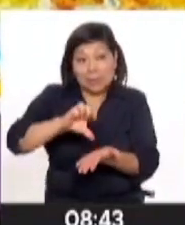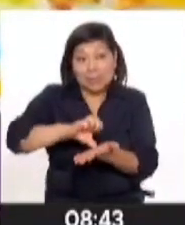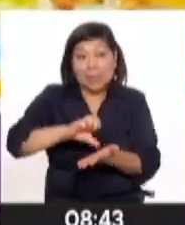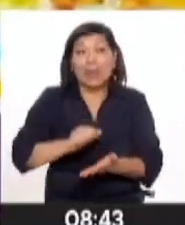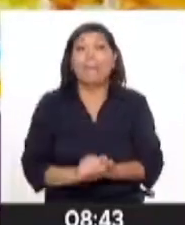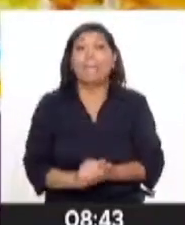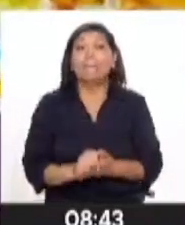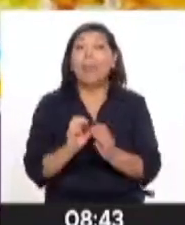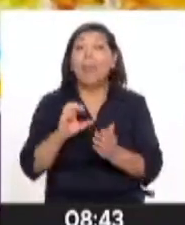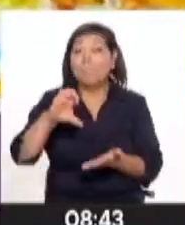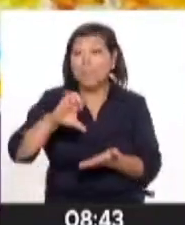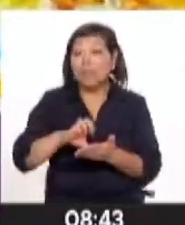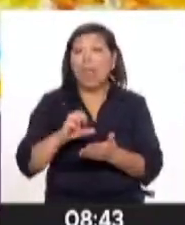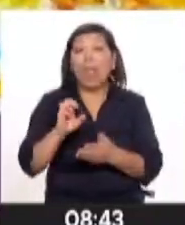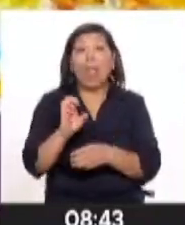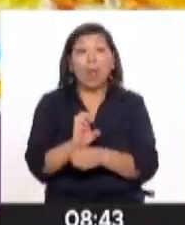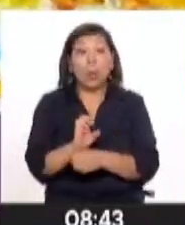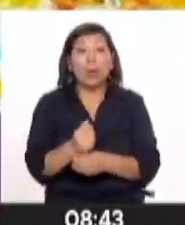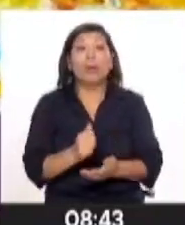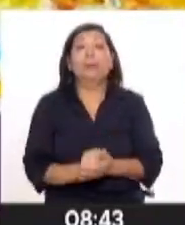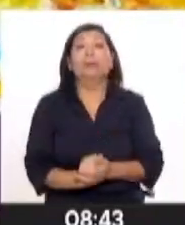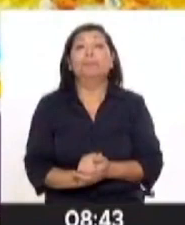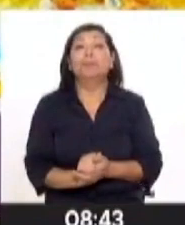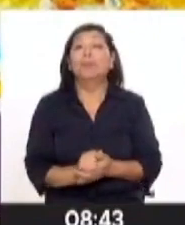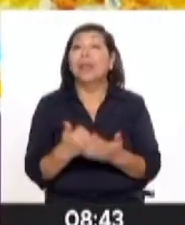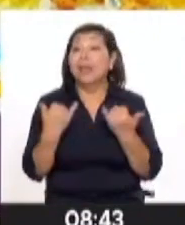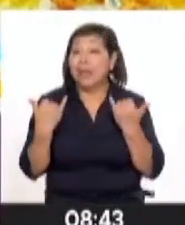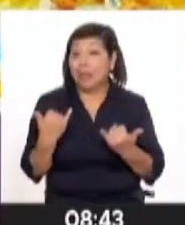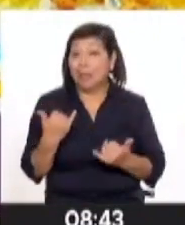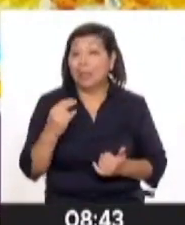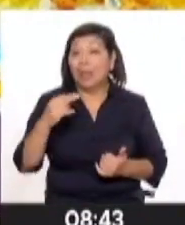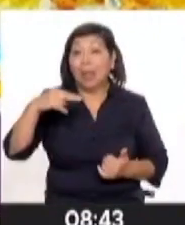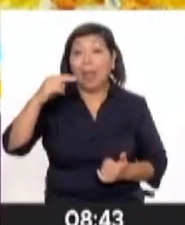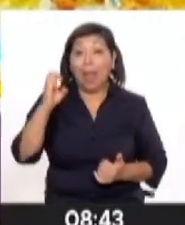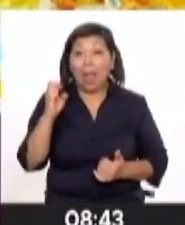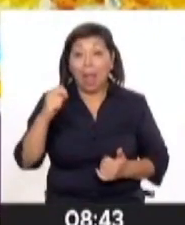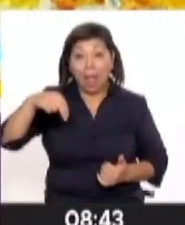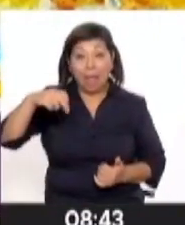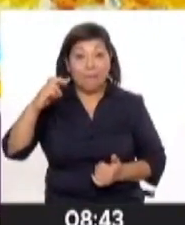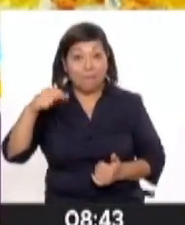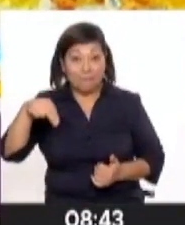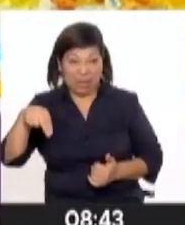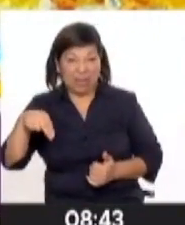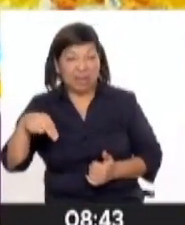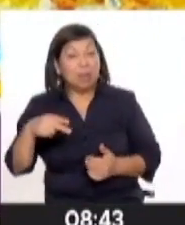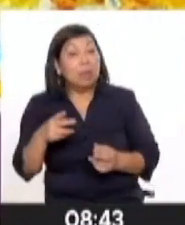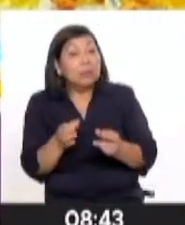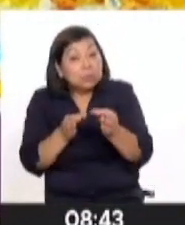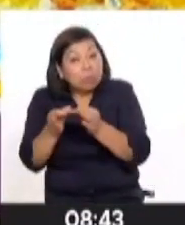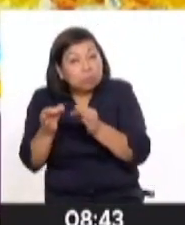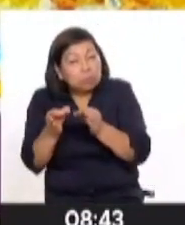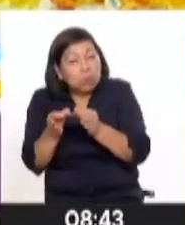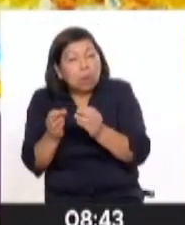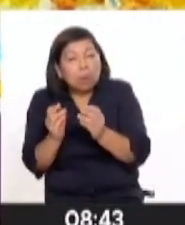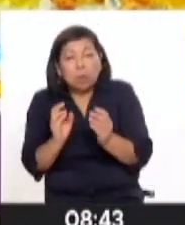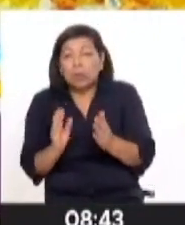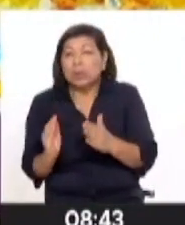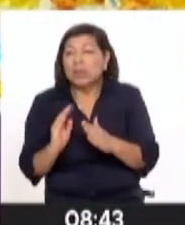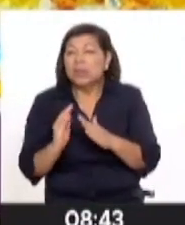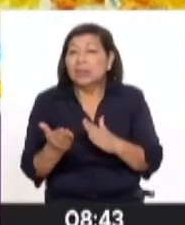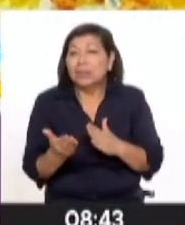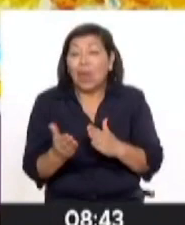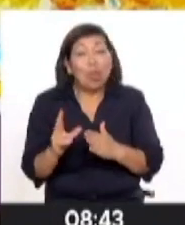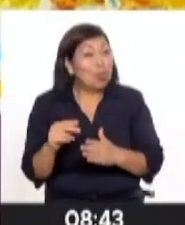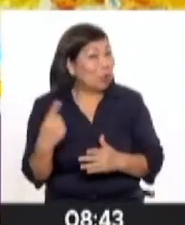Central, Pacífico Ecuatorial Oriental. Entonces el ENFE va monitoreando esas anomalías entre otras variables, recuerden que el Niño es